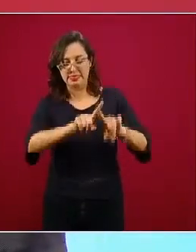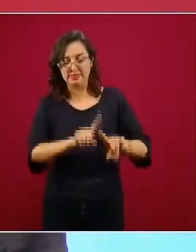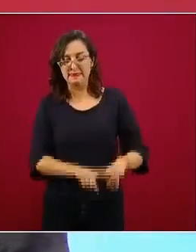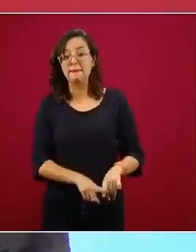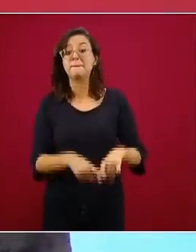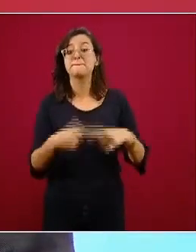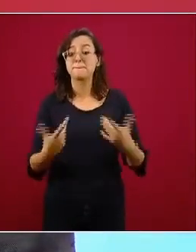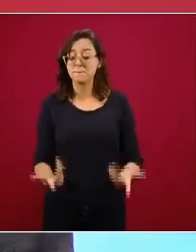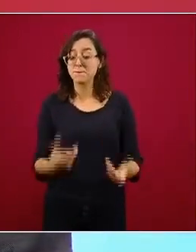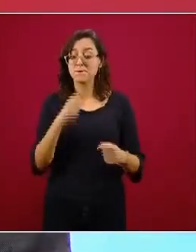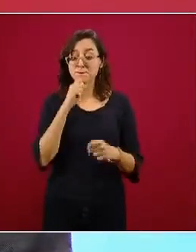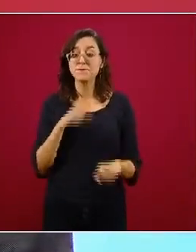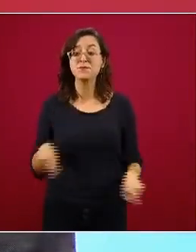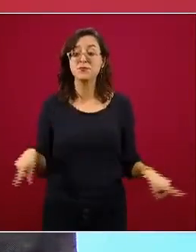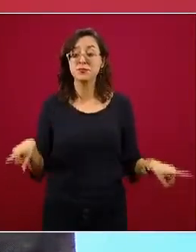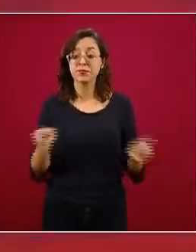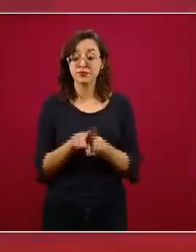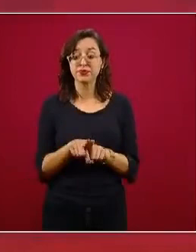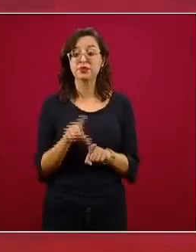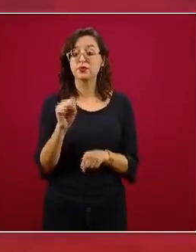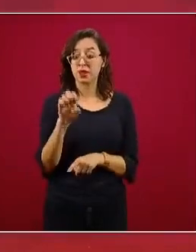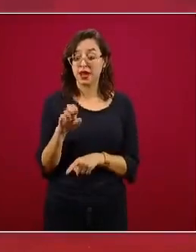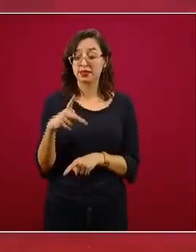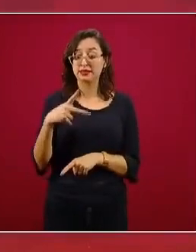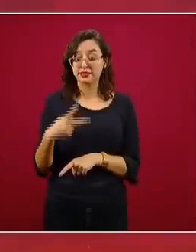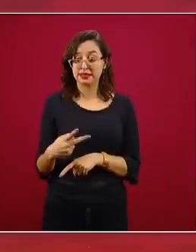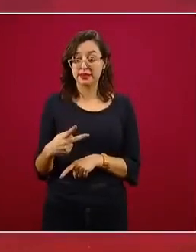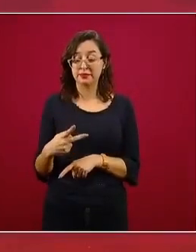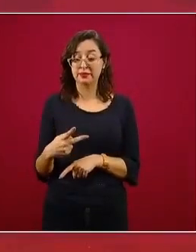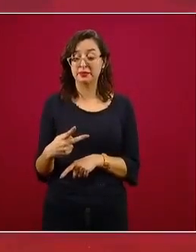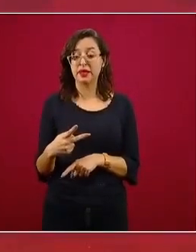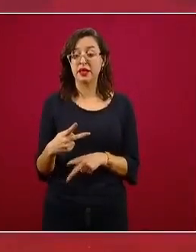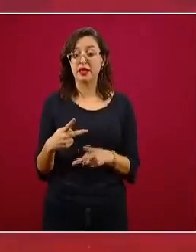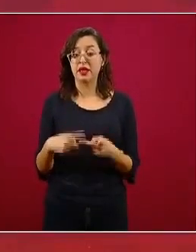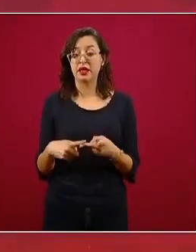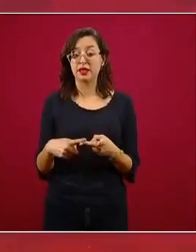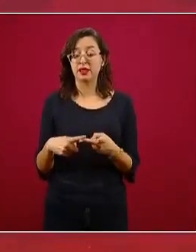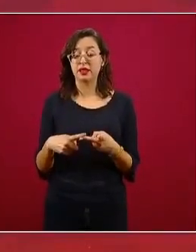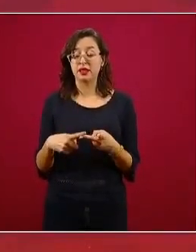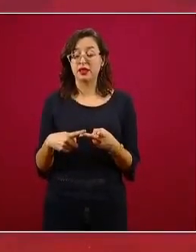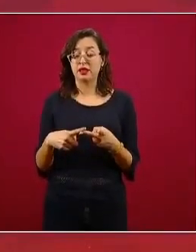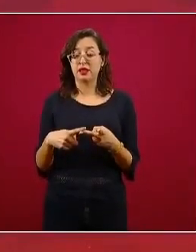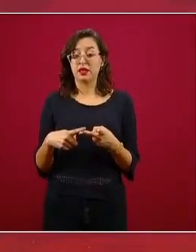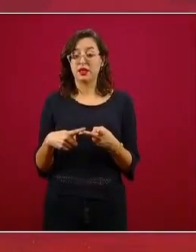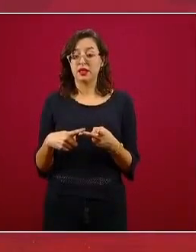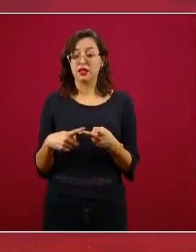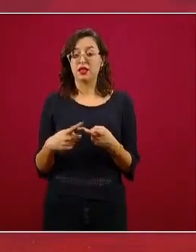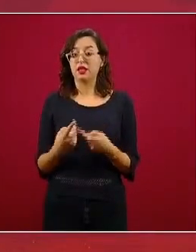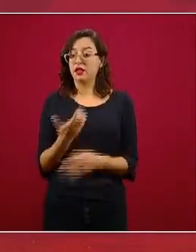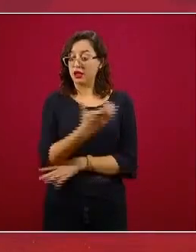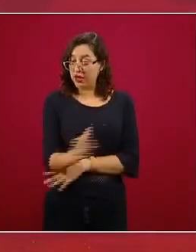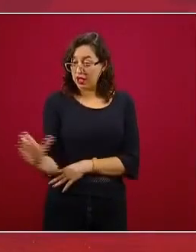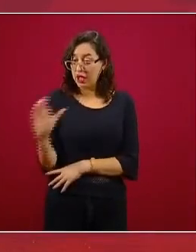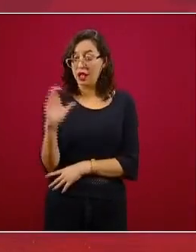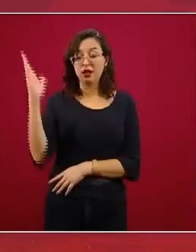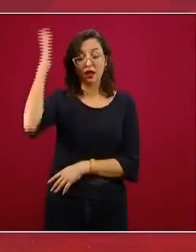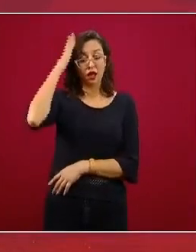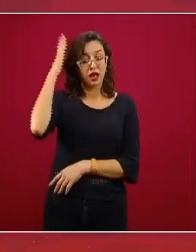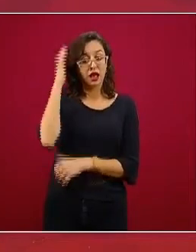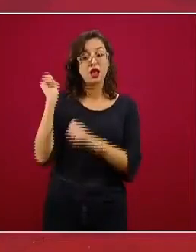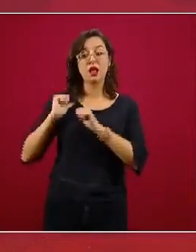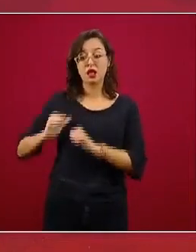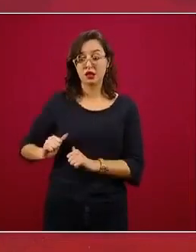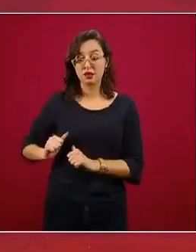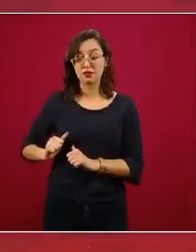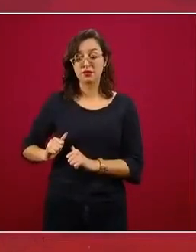También esta colaboración involucra a la SEP, esta colaboración involucra a los núcleos agrarios y la